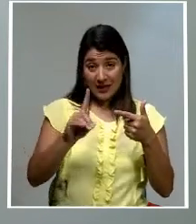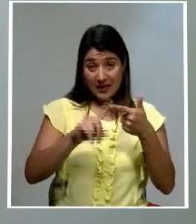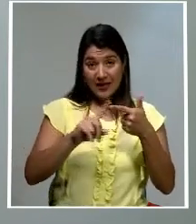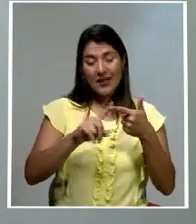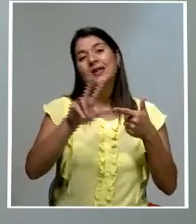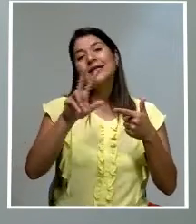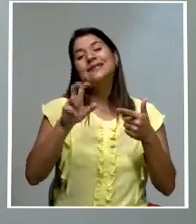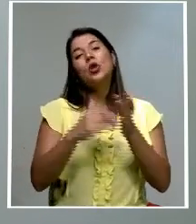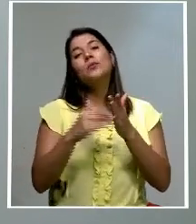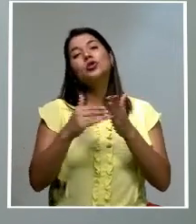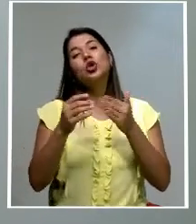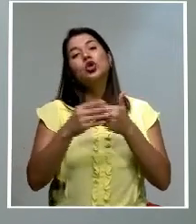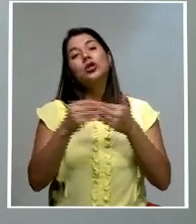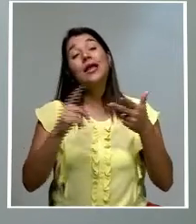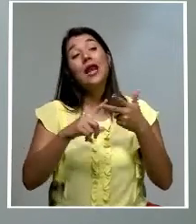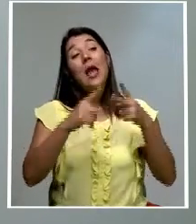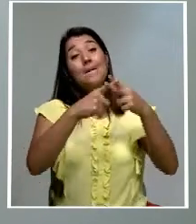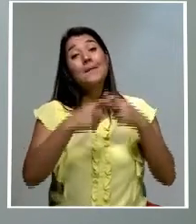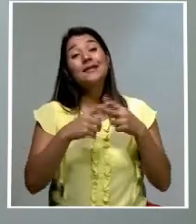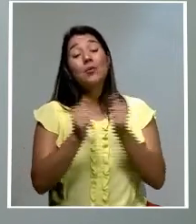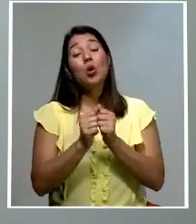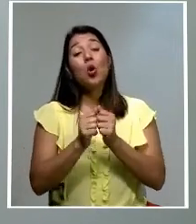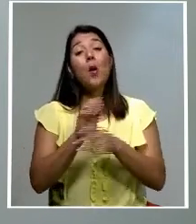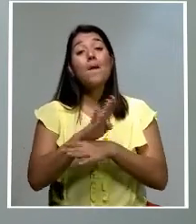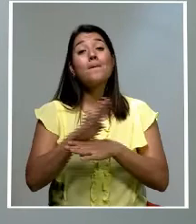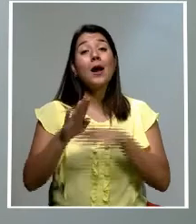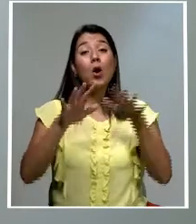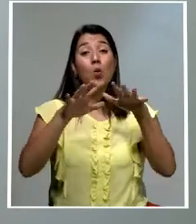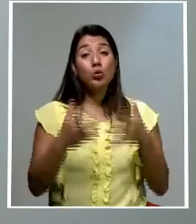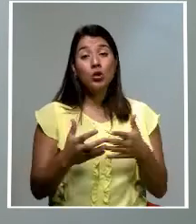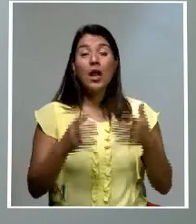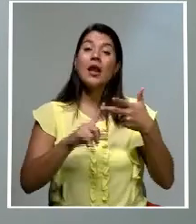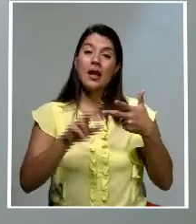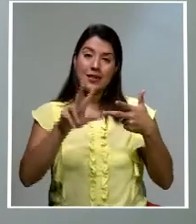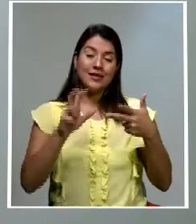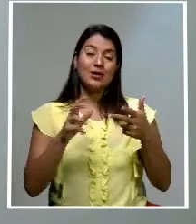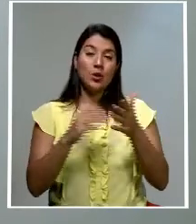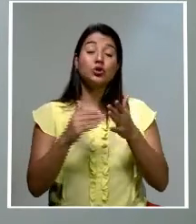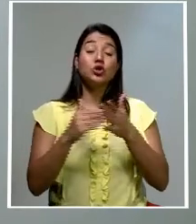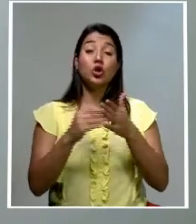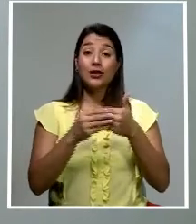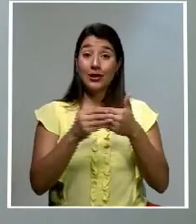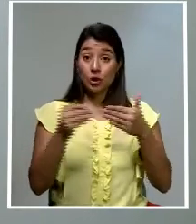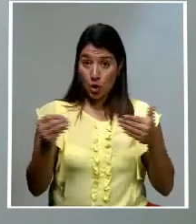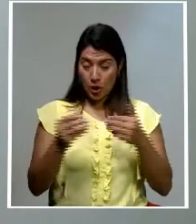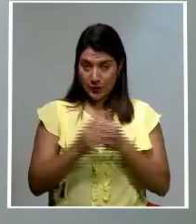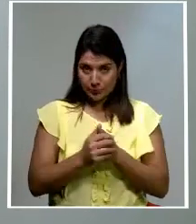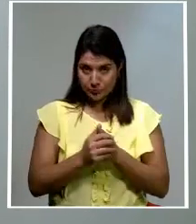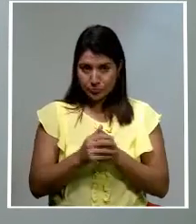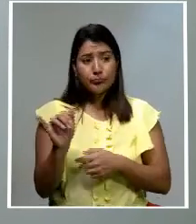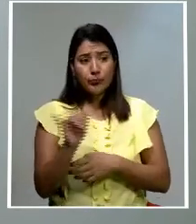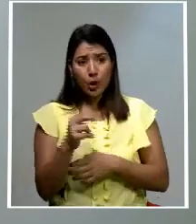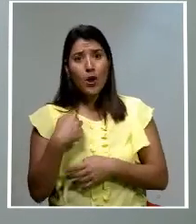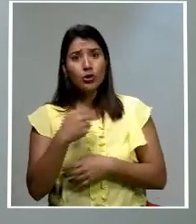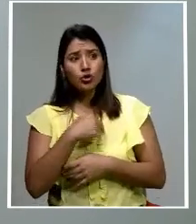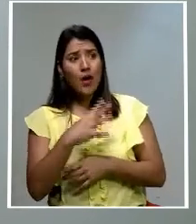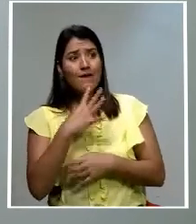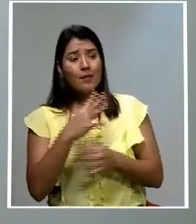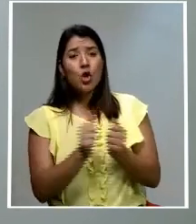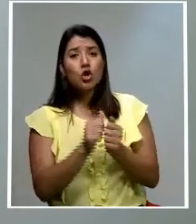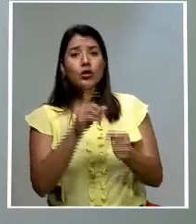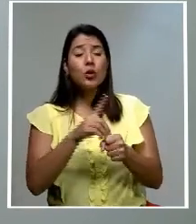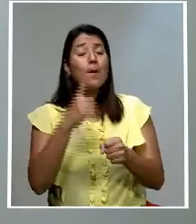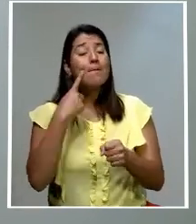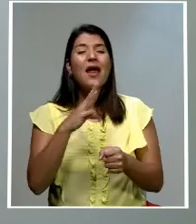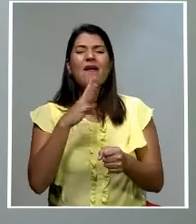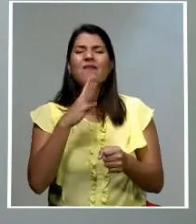y un crédito con el Banco Mundial por otros $300 millones. E igualmente los hemos buscado para hablar del proyecto de ley de avales, que